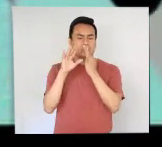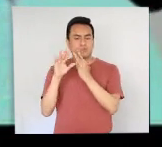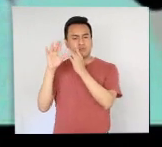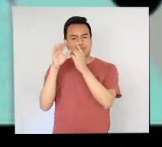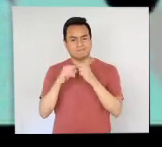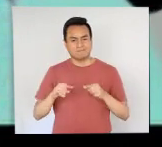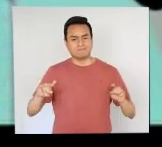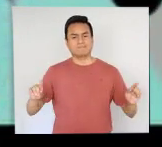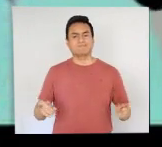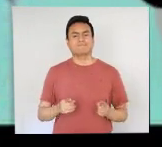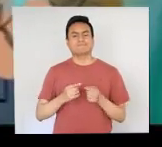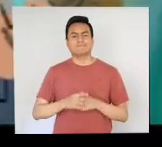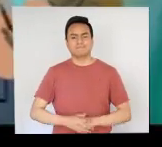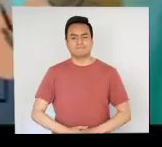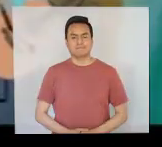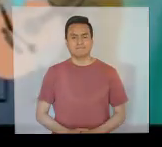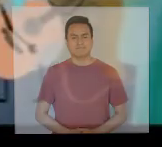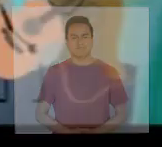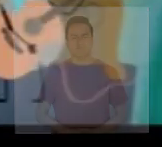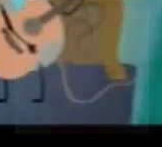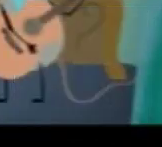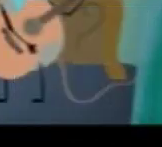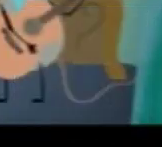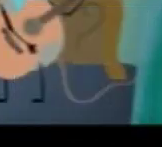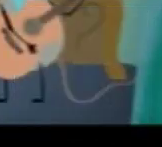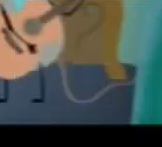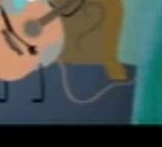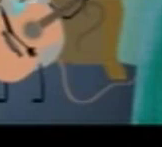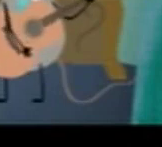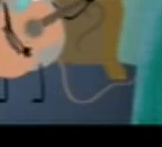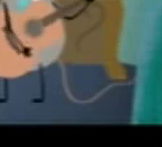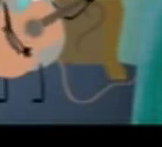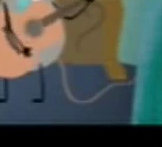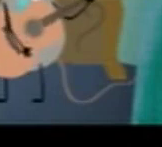que doña! TIER! Gracias por ver el video.